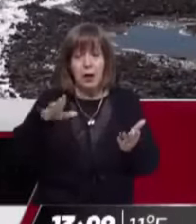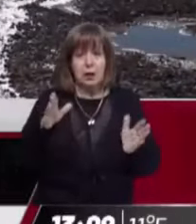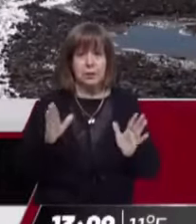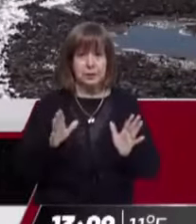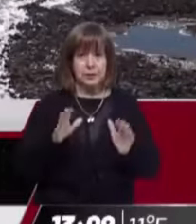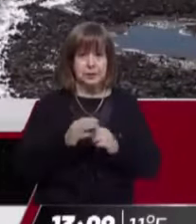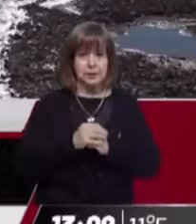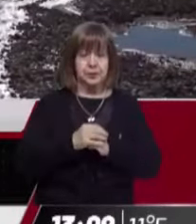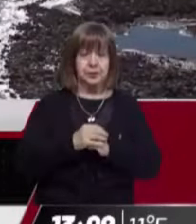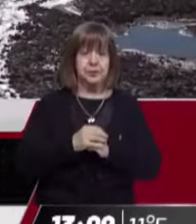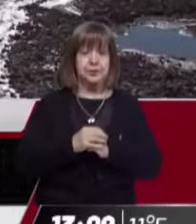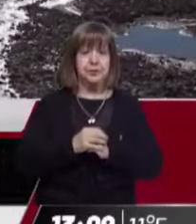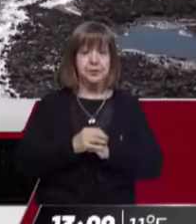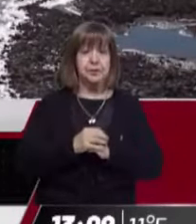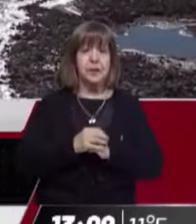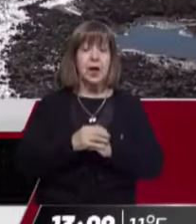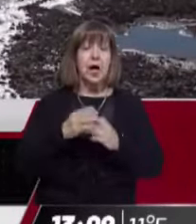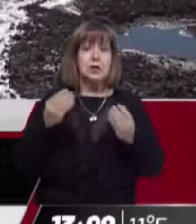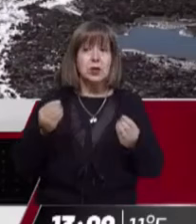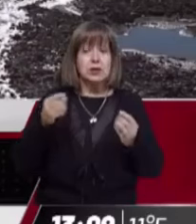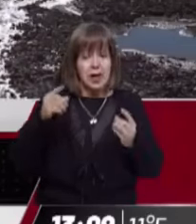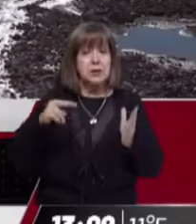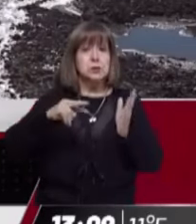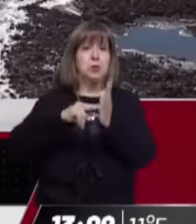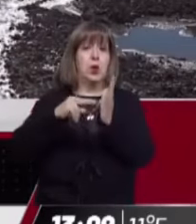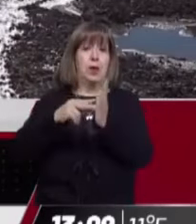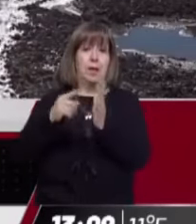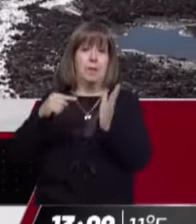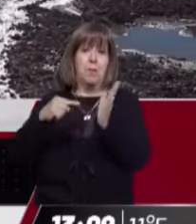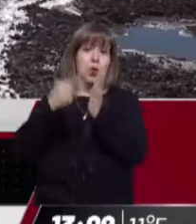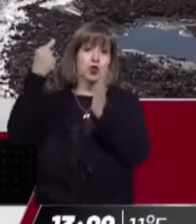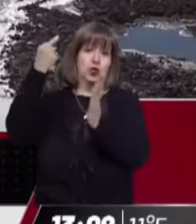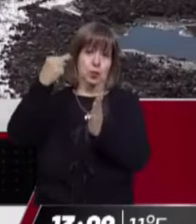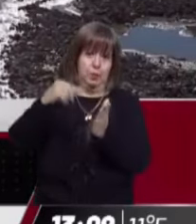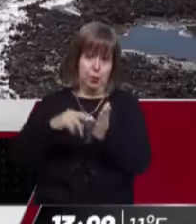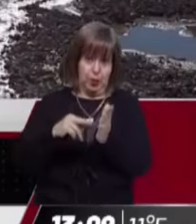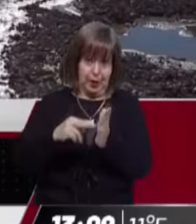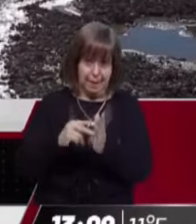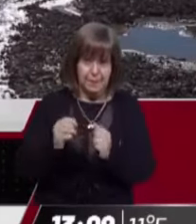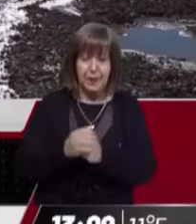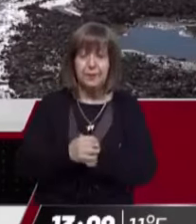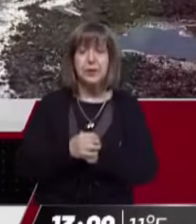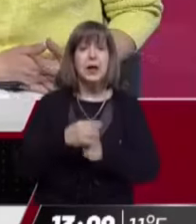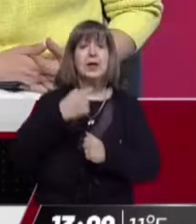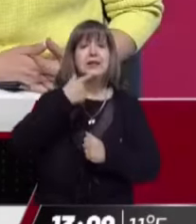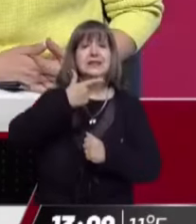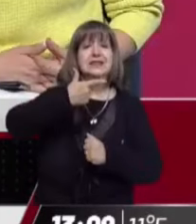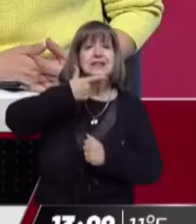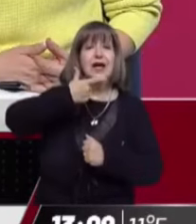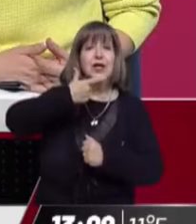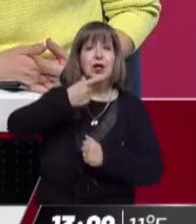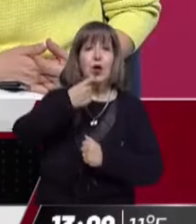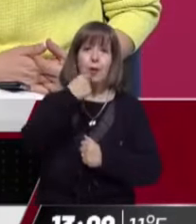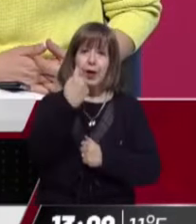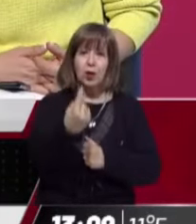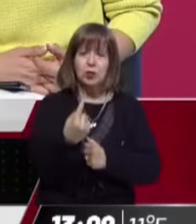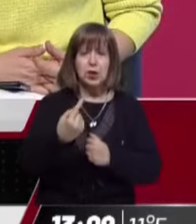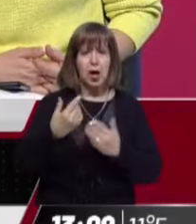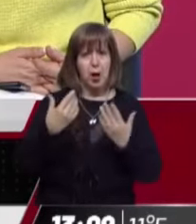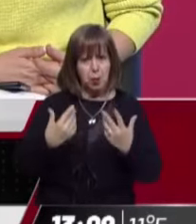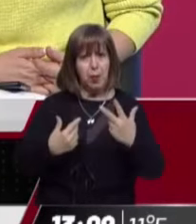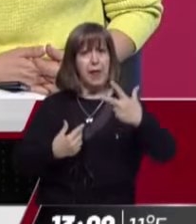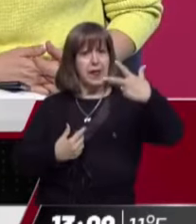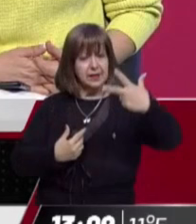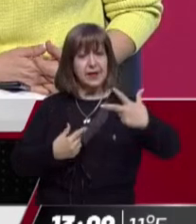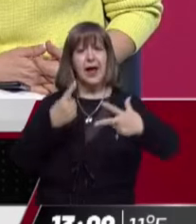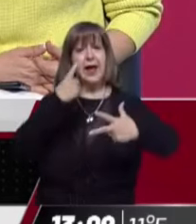José. de Mendoza. Entonces, esa es la situación. Consultarle, ¿hay alguna posibilidad de un encuentro de los tres intendentes del sur de